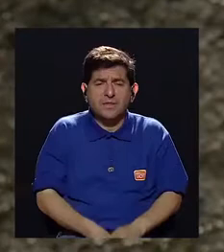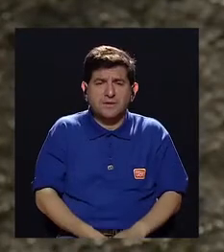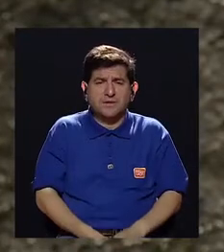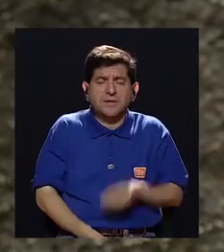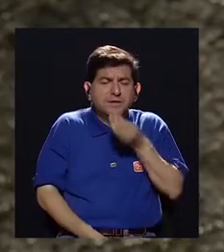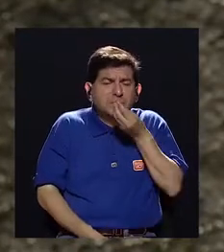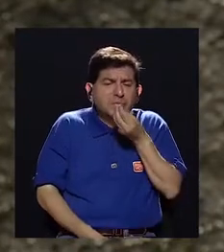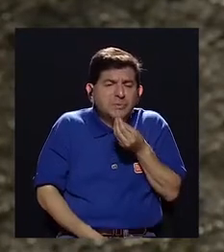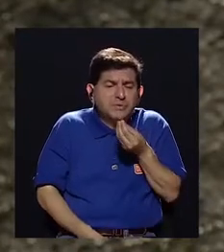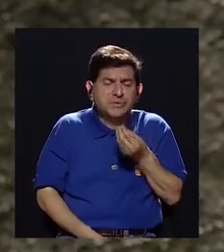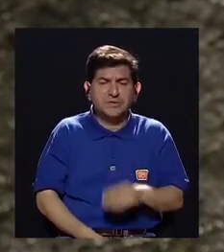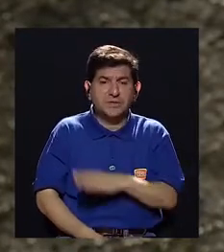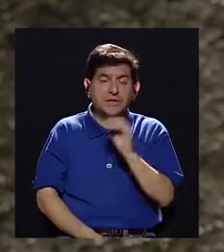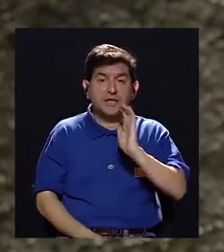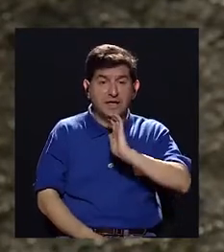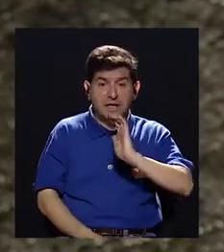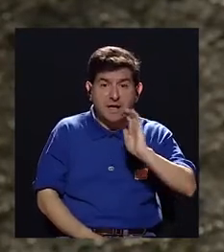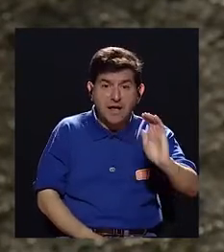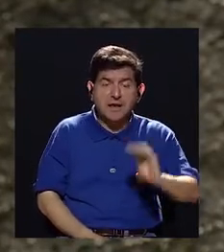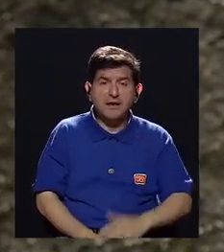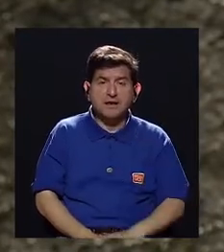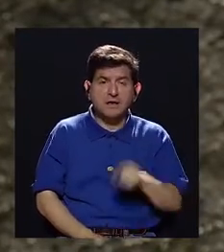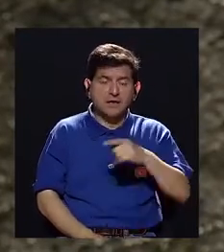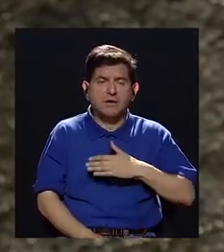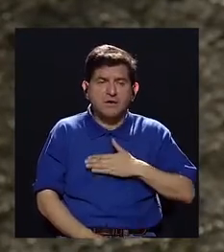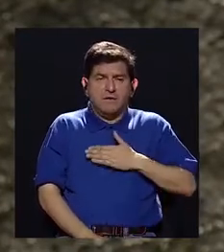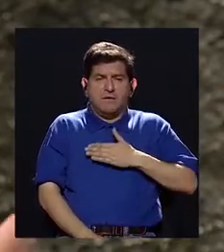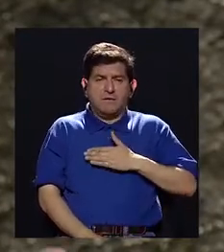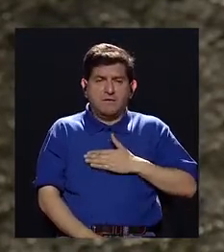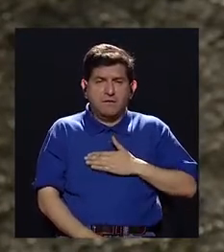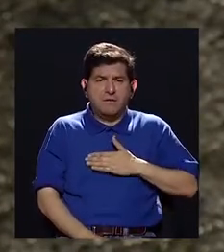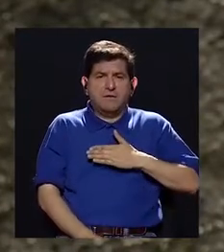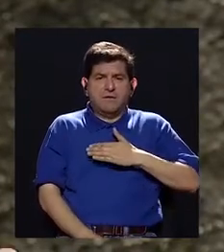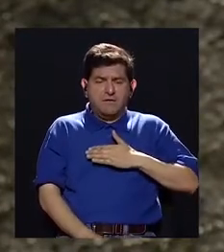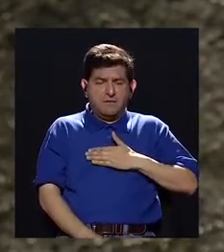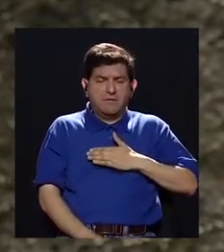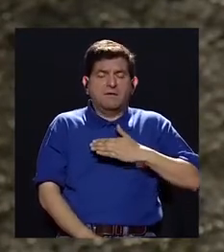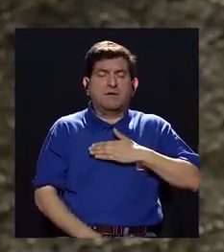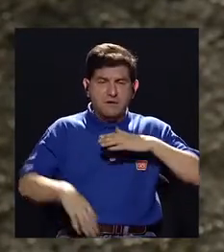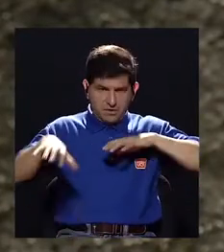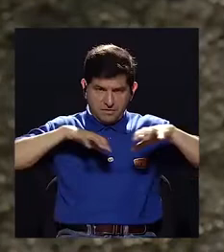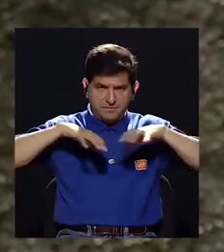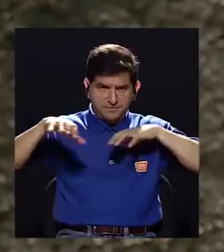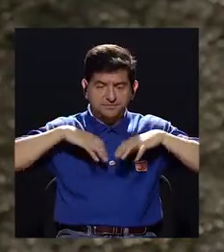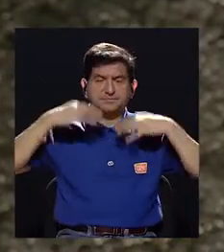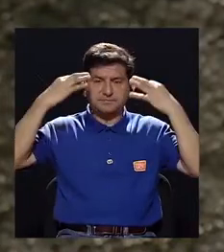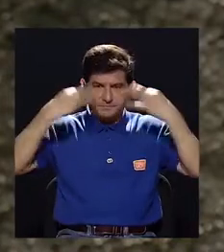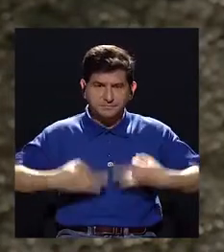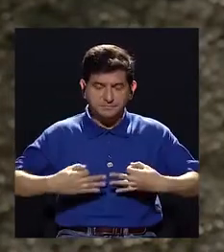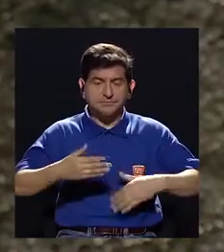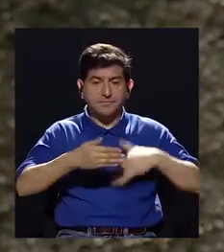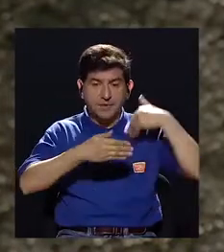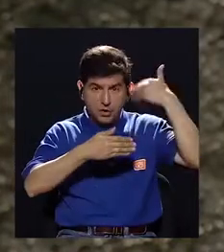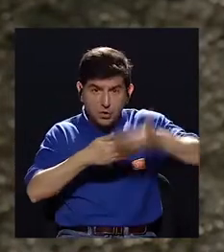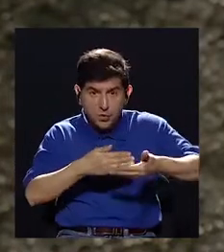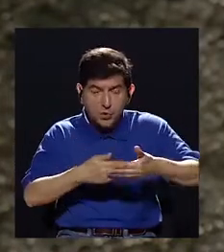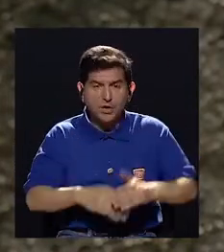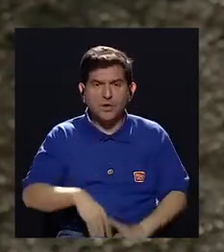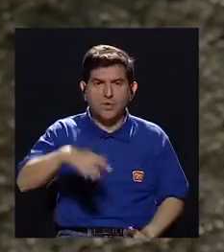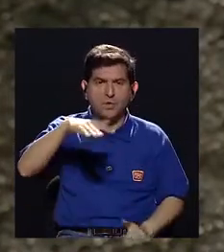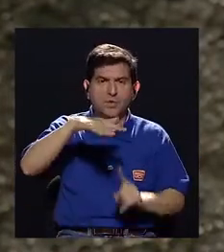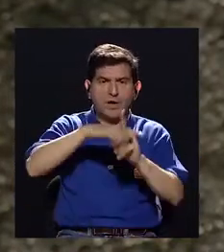con flemas y el niño empieza a agitarse con el movimiento, con la actividad física y después